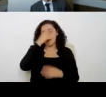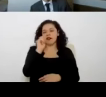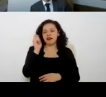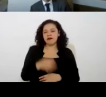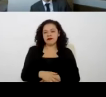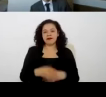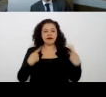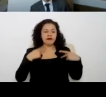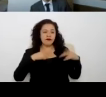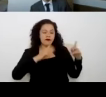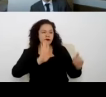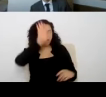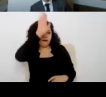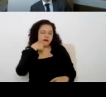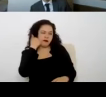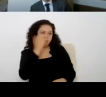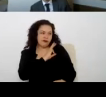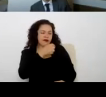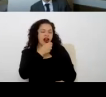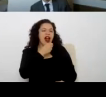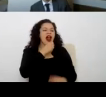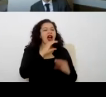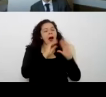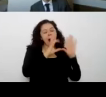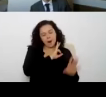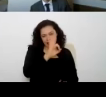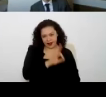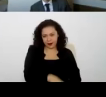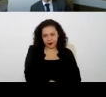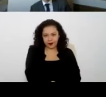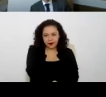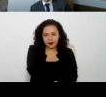En guste puede levantar la mano y activar su micrófono.